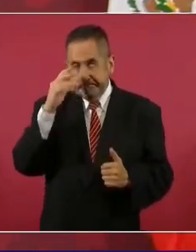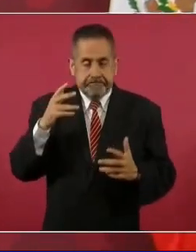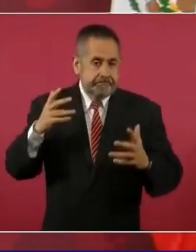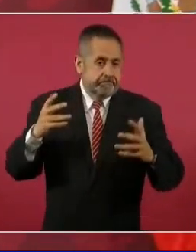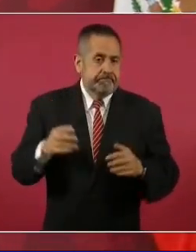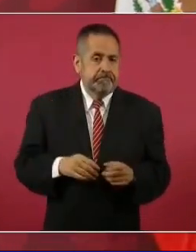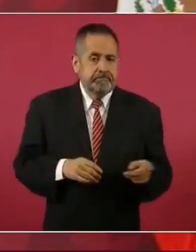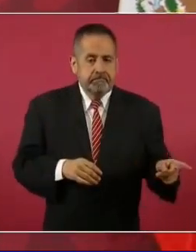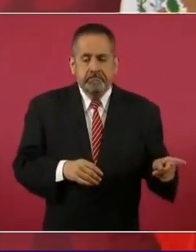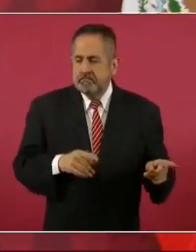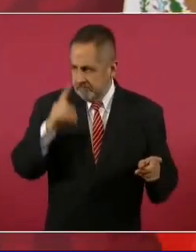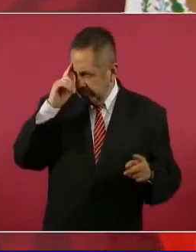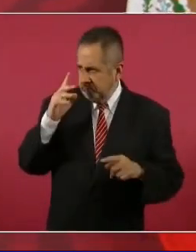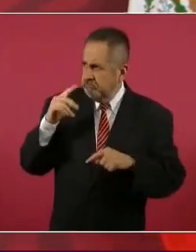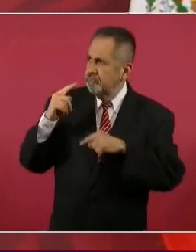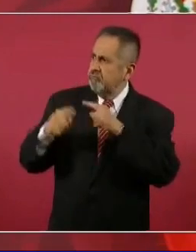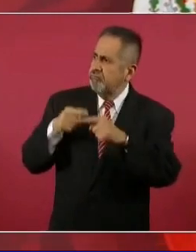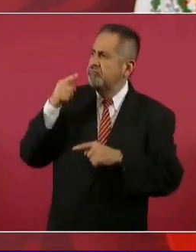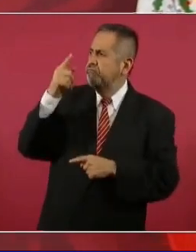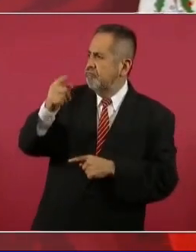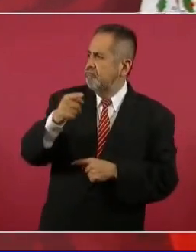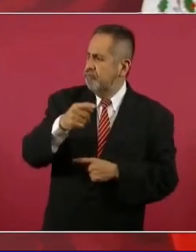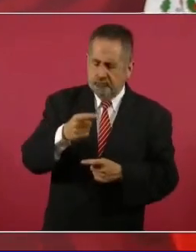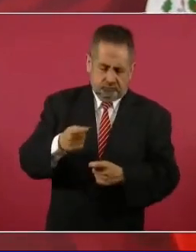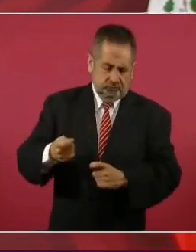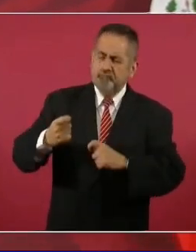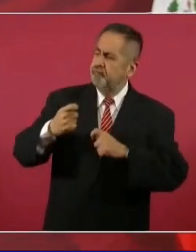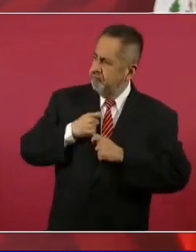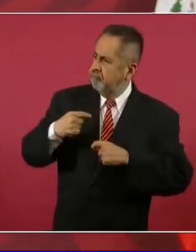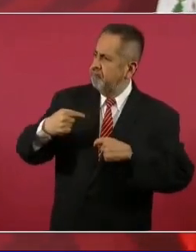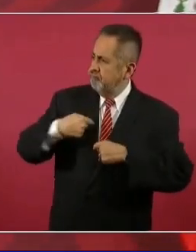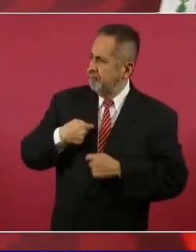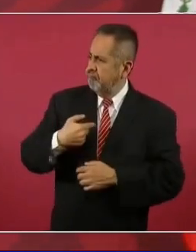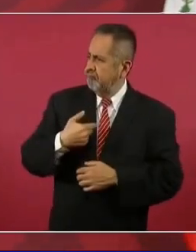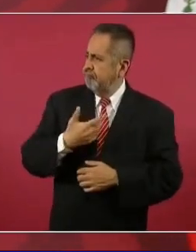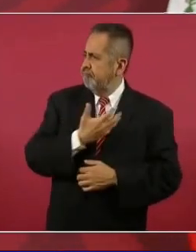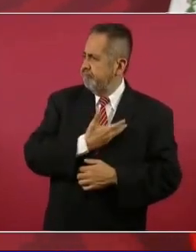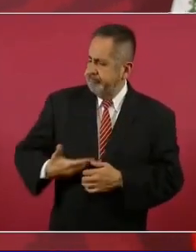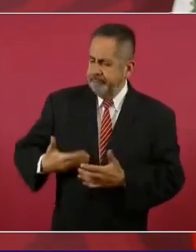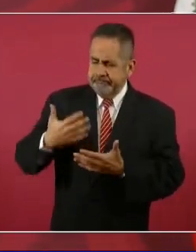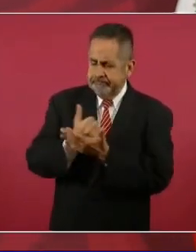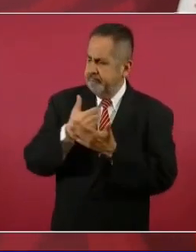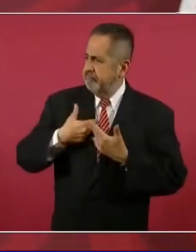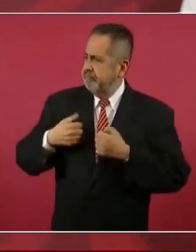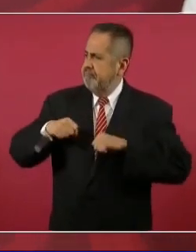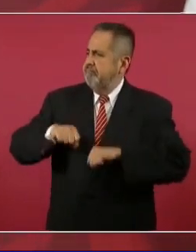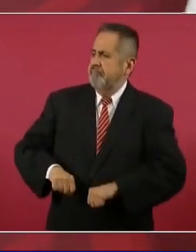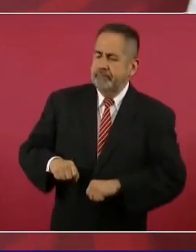de que van a regresar por sus fueros. Se equivocan,